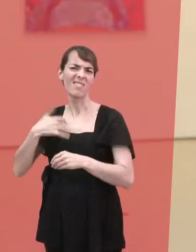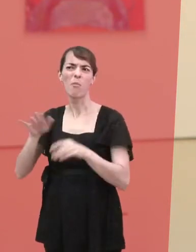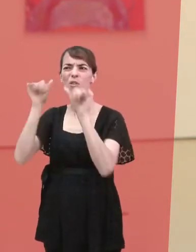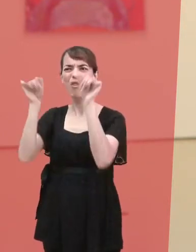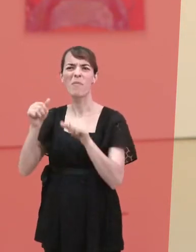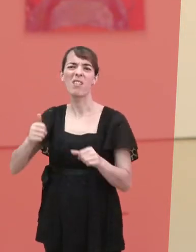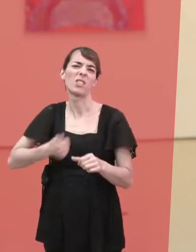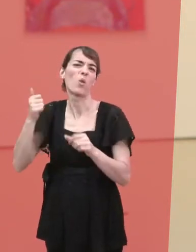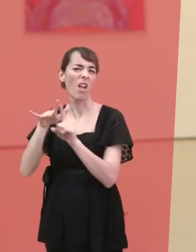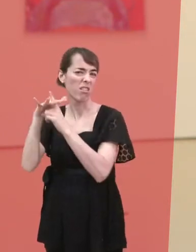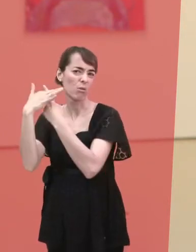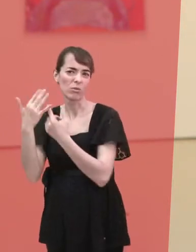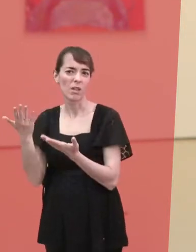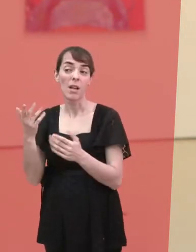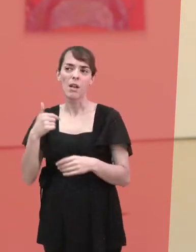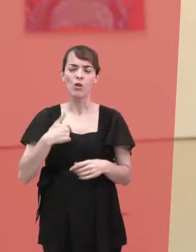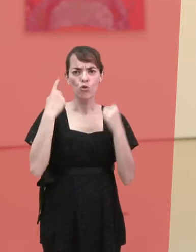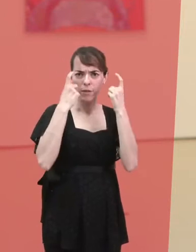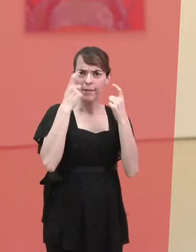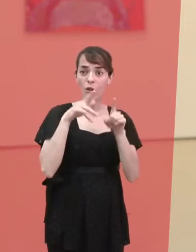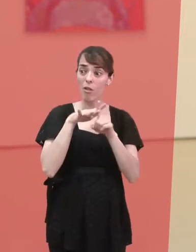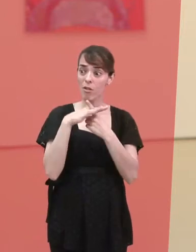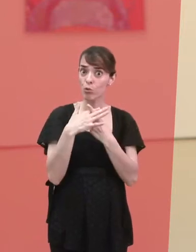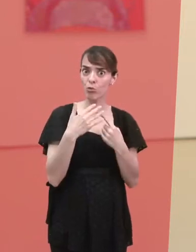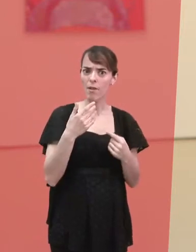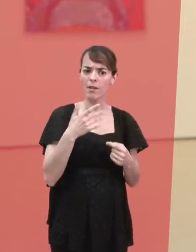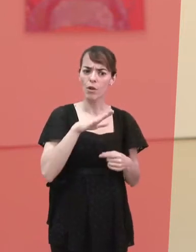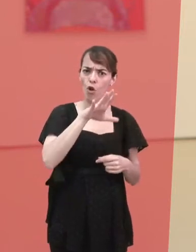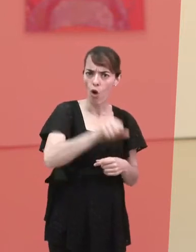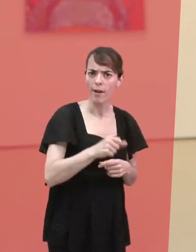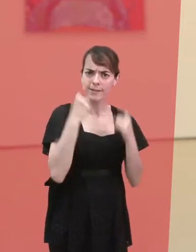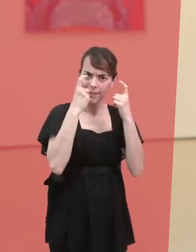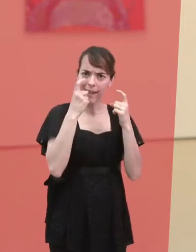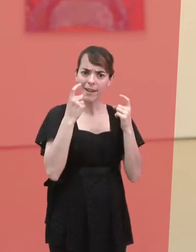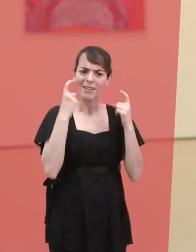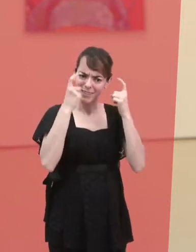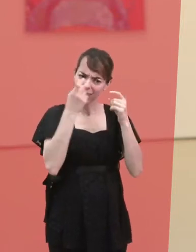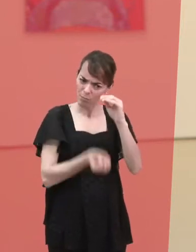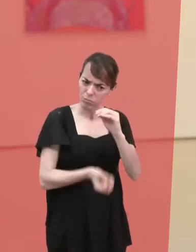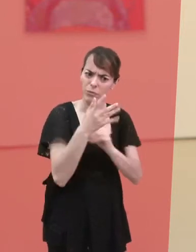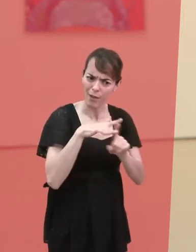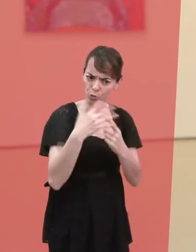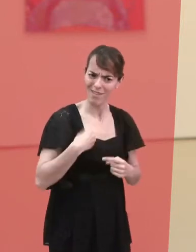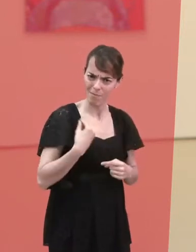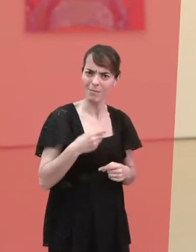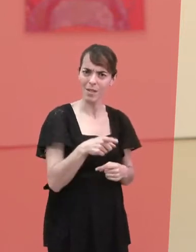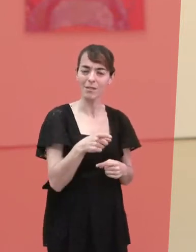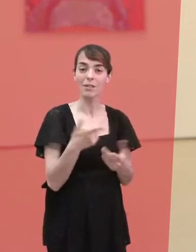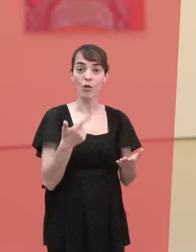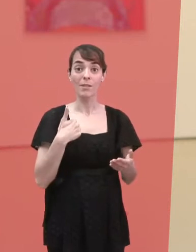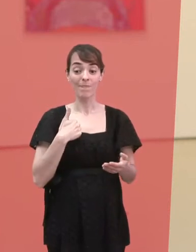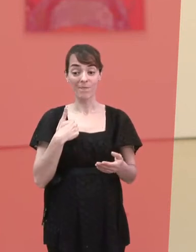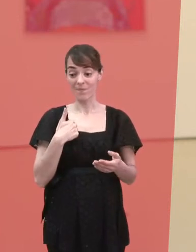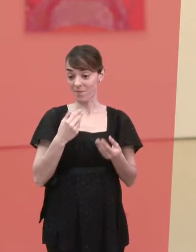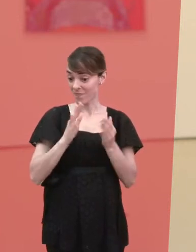forma circunstancial, yo he procurado que esas circunstancias cogerlas, pero también provocarlas. Y entonces he hecho